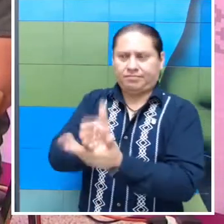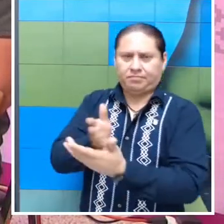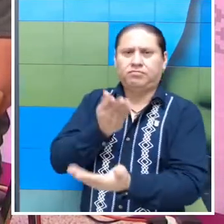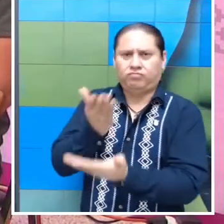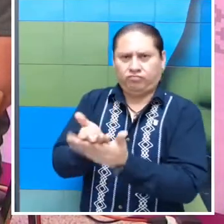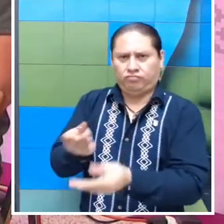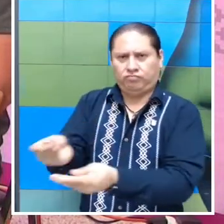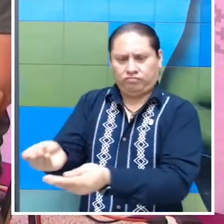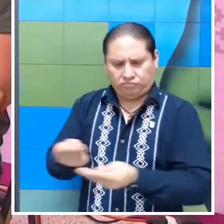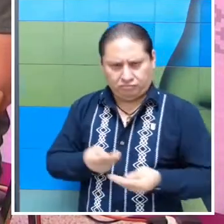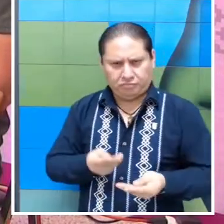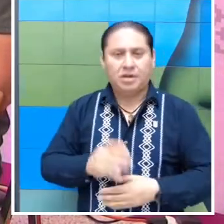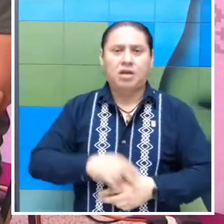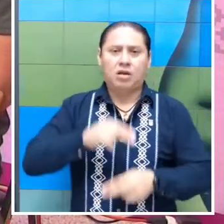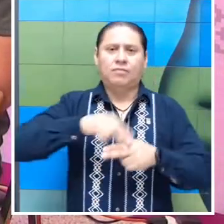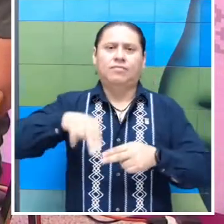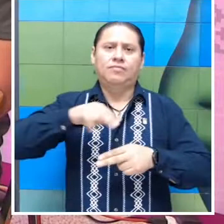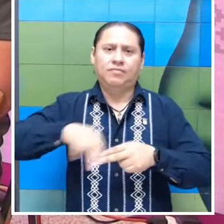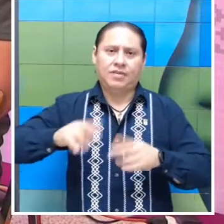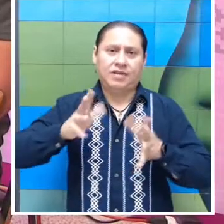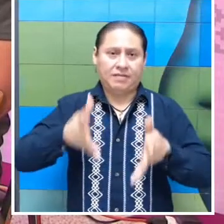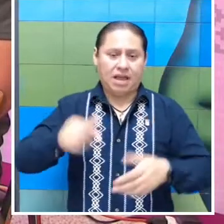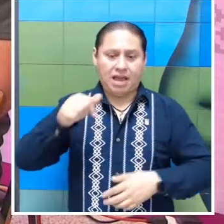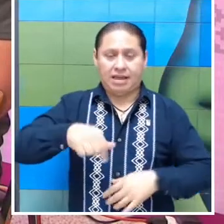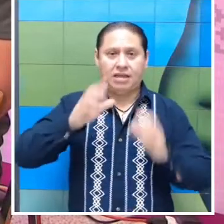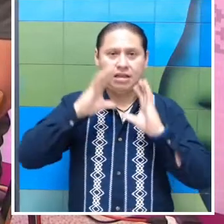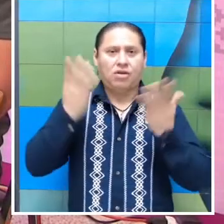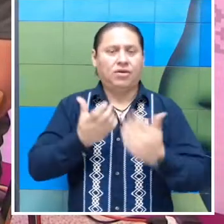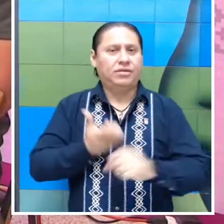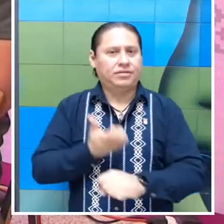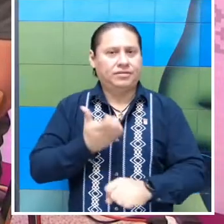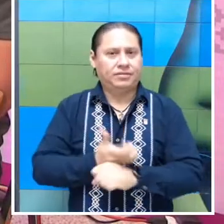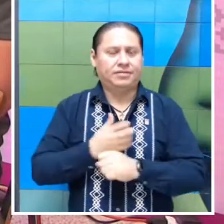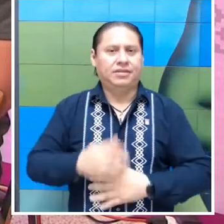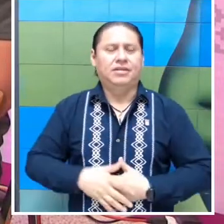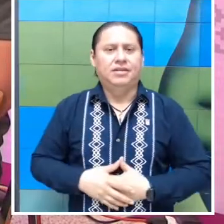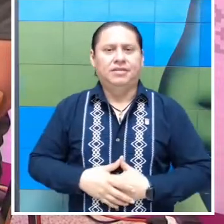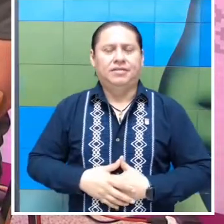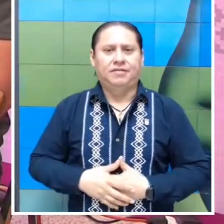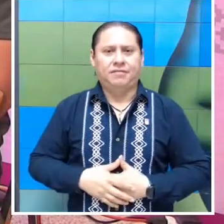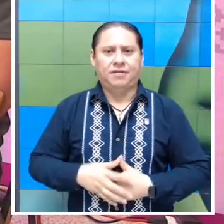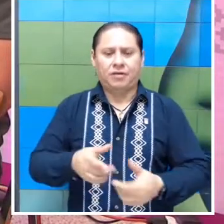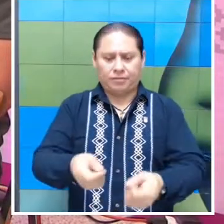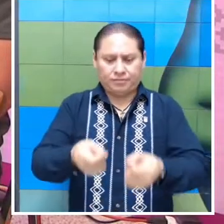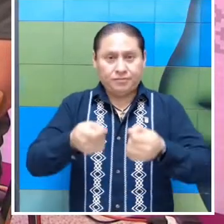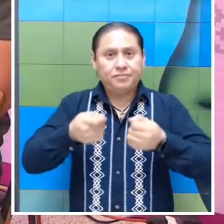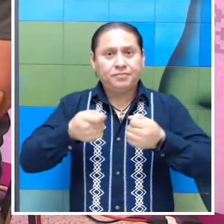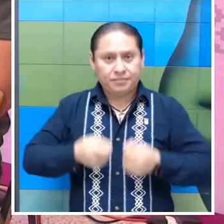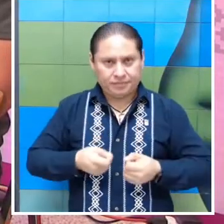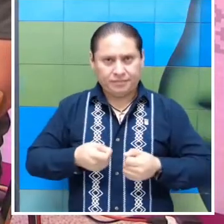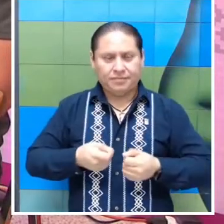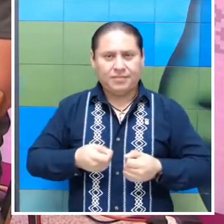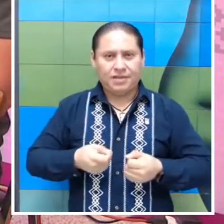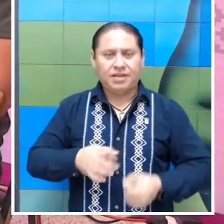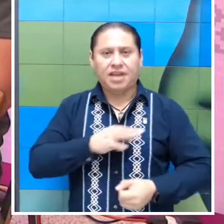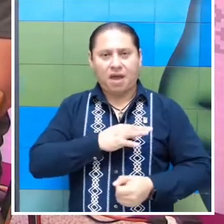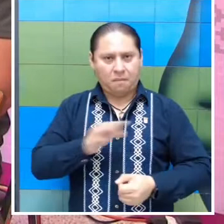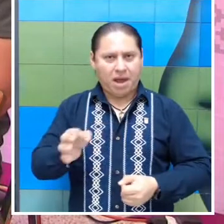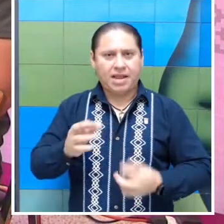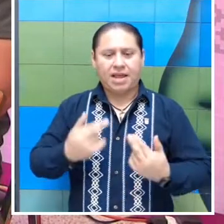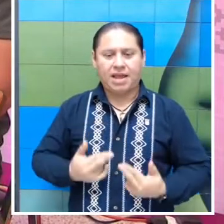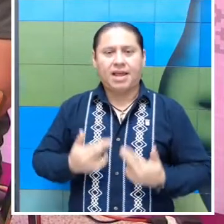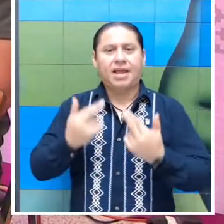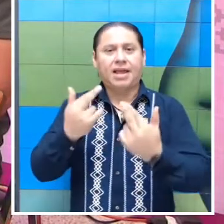número. Los boletos estarán aquí en el Congreso y en ese momento, al entregarse el boleto, van a poder entregar su